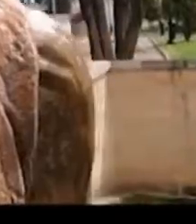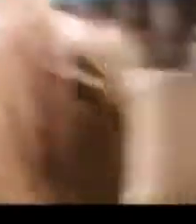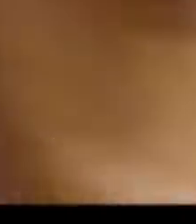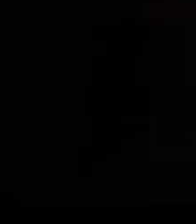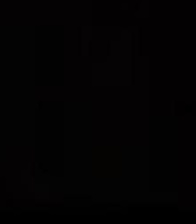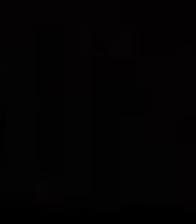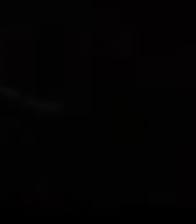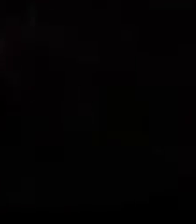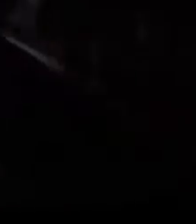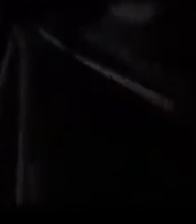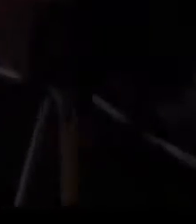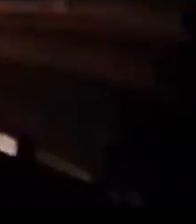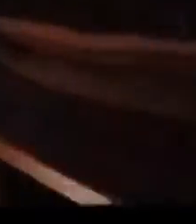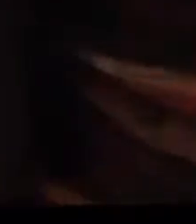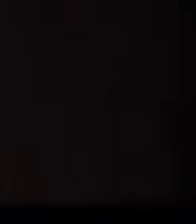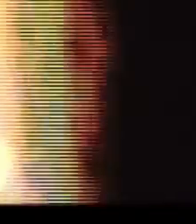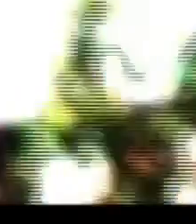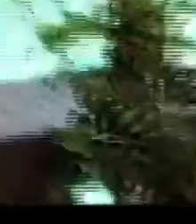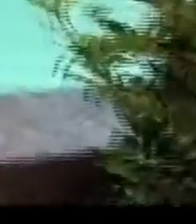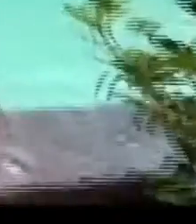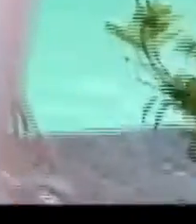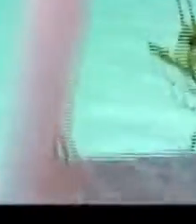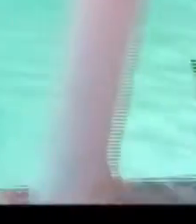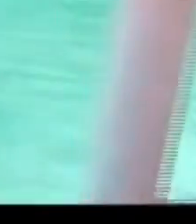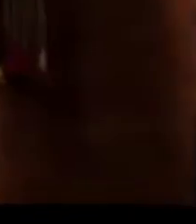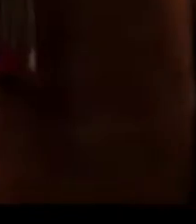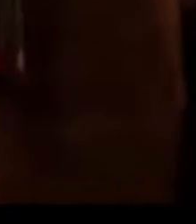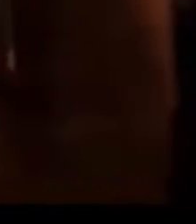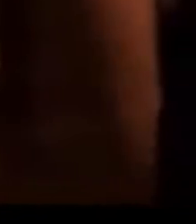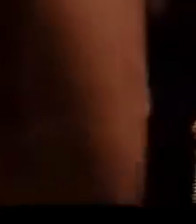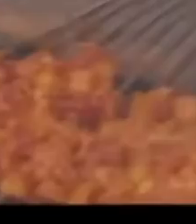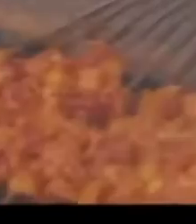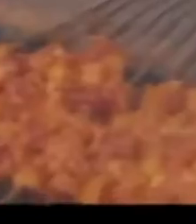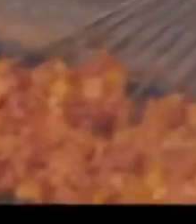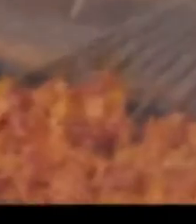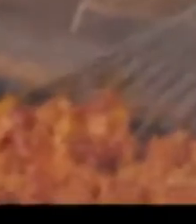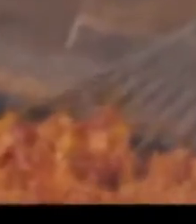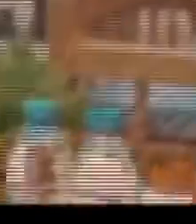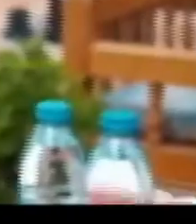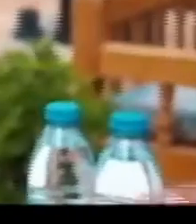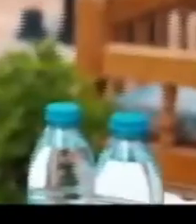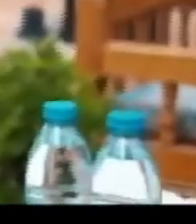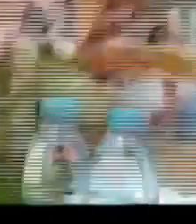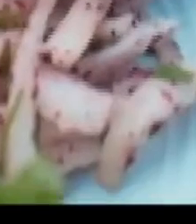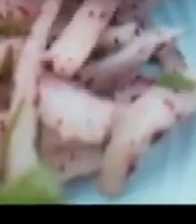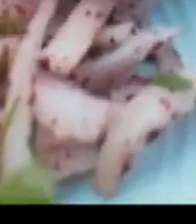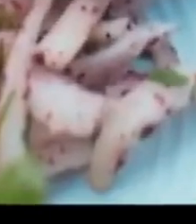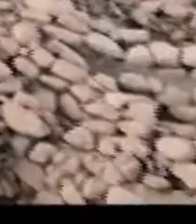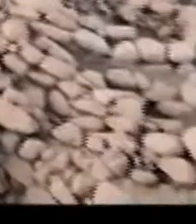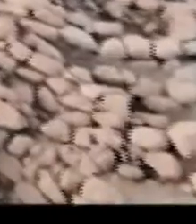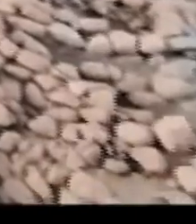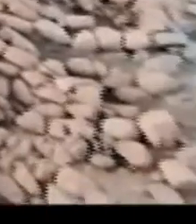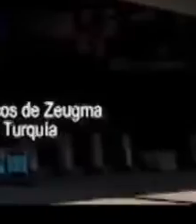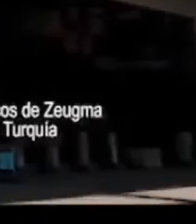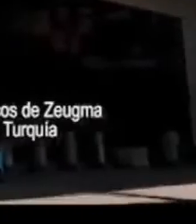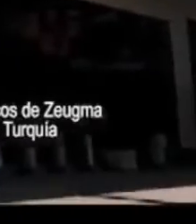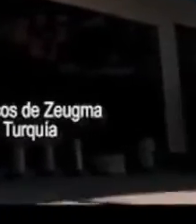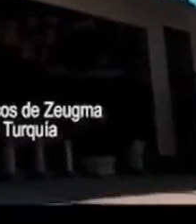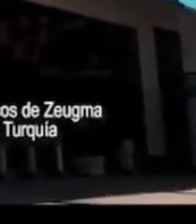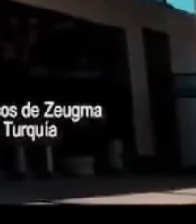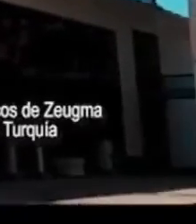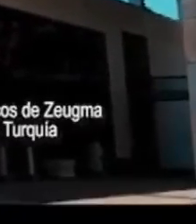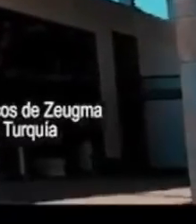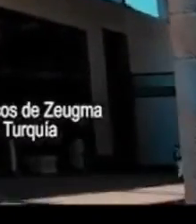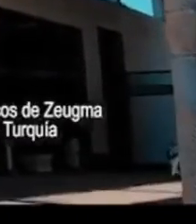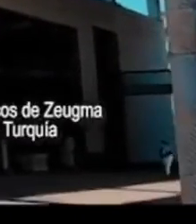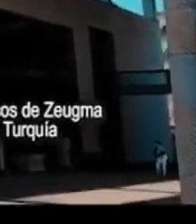Turquía y englobada en la región del suroeste de Anatolia. Es la sexta ciudad más poblada del país. A 10 kilómetros al este de Gaziantep se encuentra